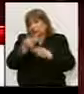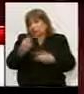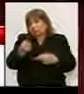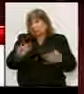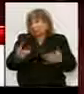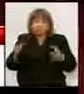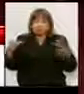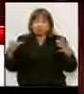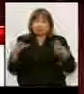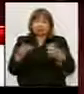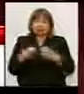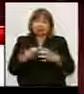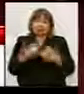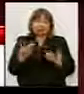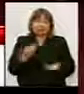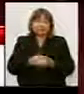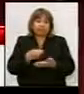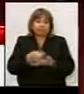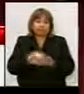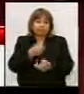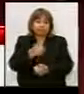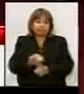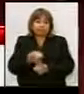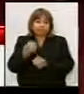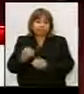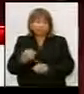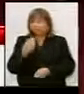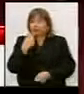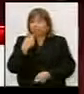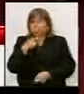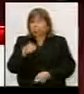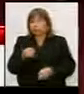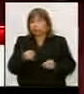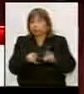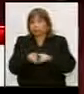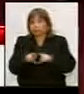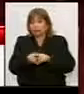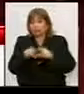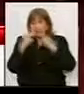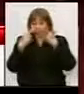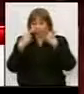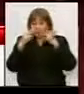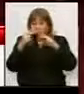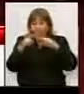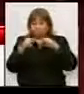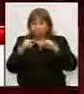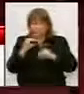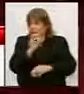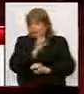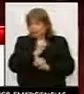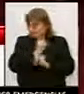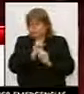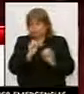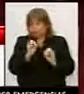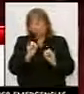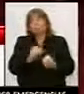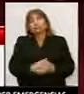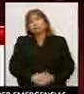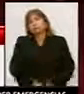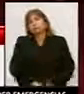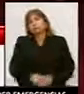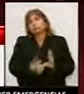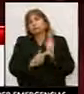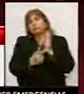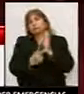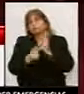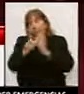al conjunto del país y afectando a la mayoría de agricultores. Eso también tiene que ser parte de la investigación. No ganaría nada la investigación si nos trae aquí una